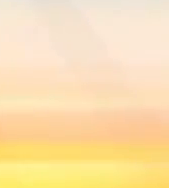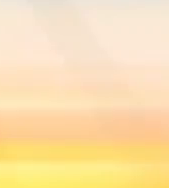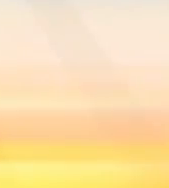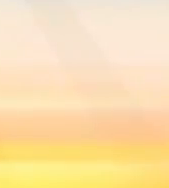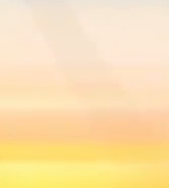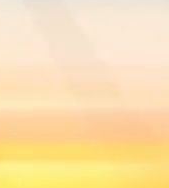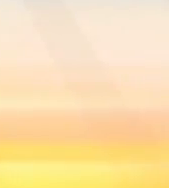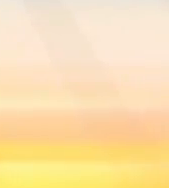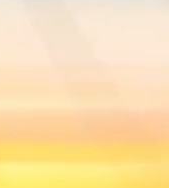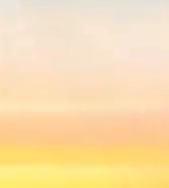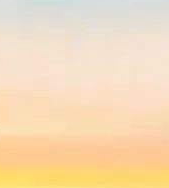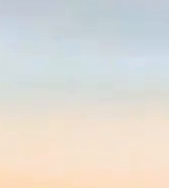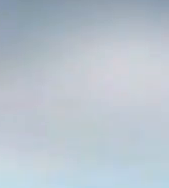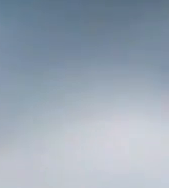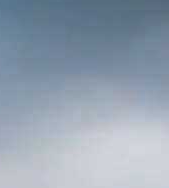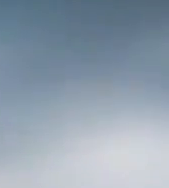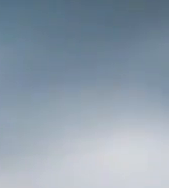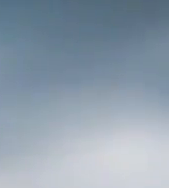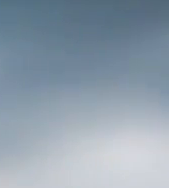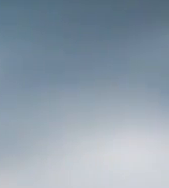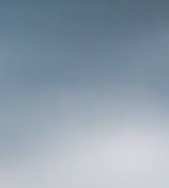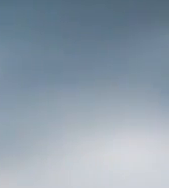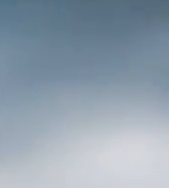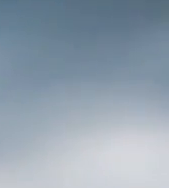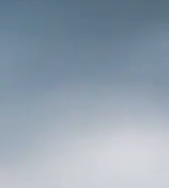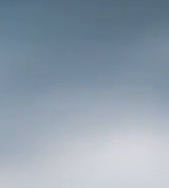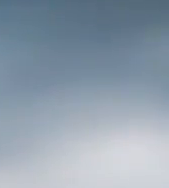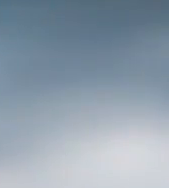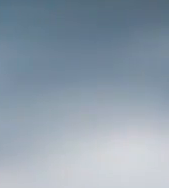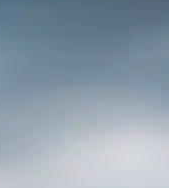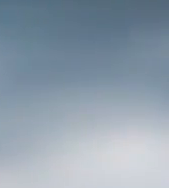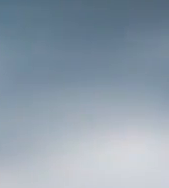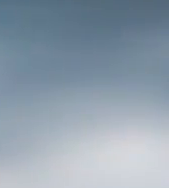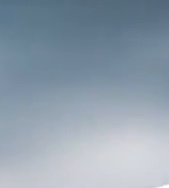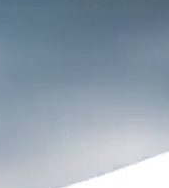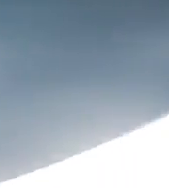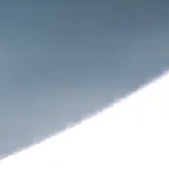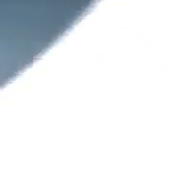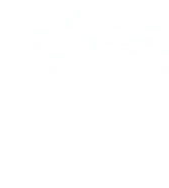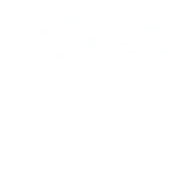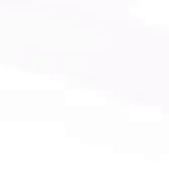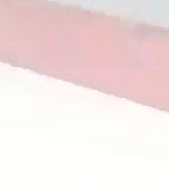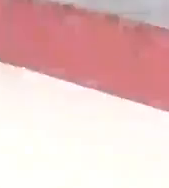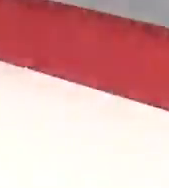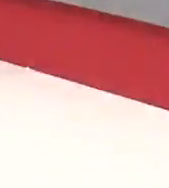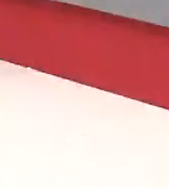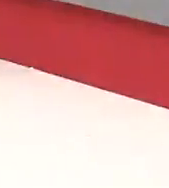Buenos días, Farmacias Mesura te invita a conocer cómo estará el clima de hoy.